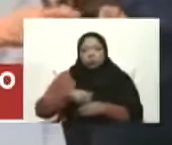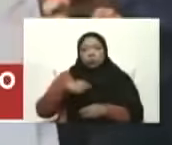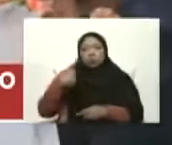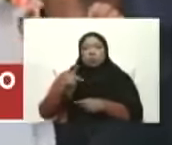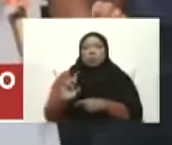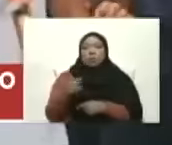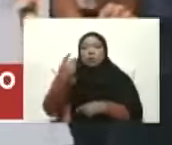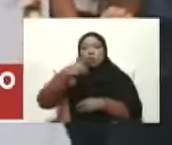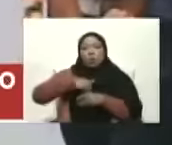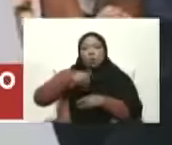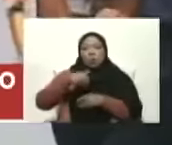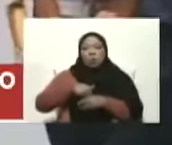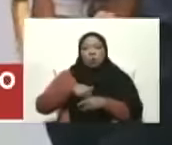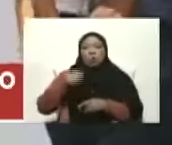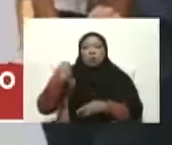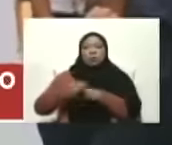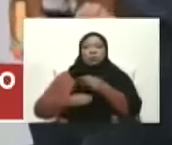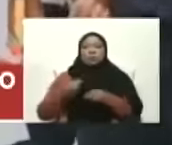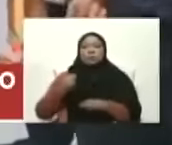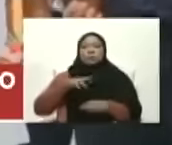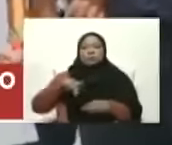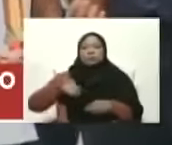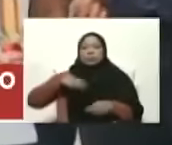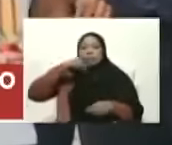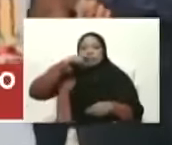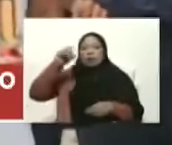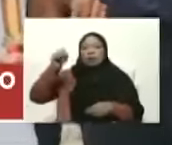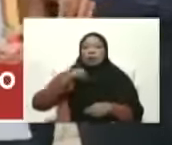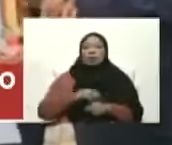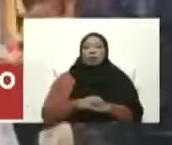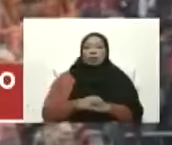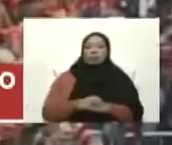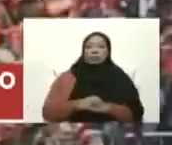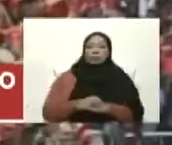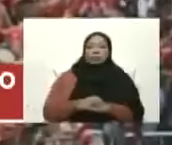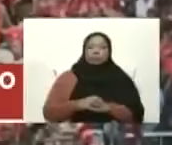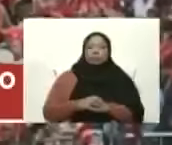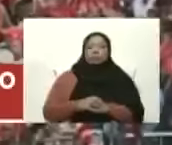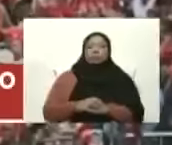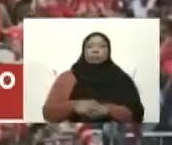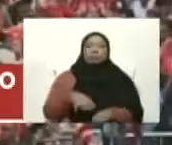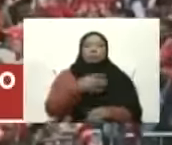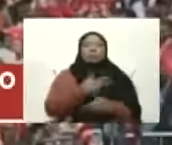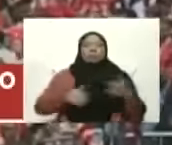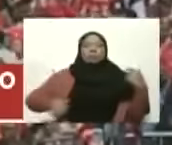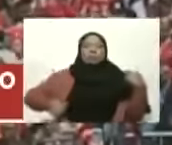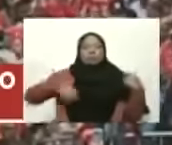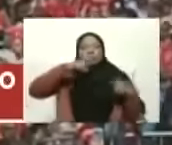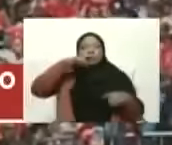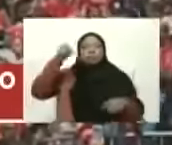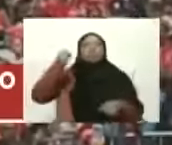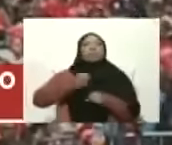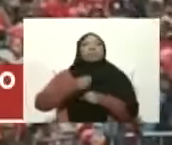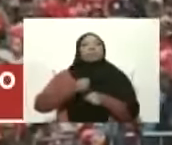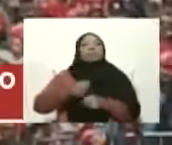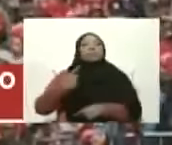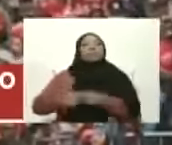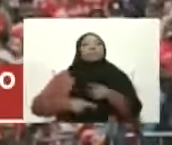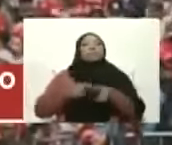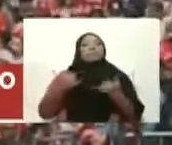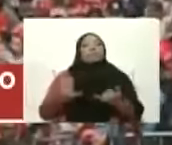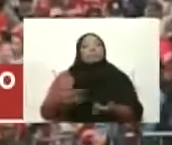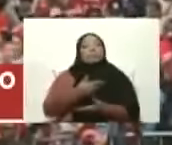hacer primer voto, es para Nicolás. Nuestro presidente será Nicolás Maduro